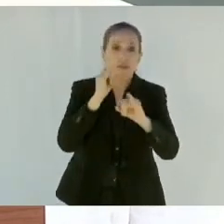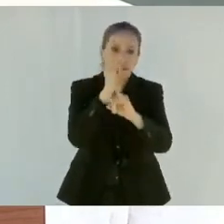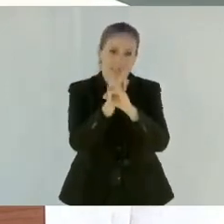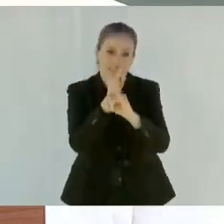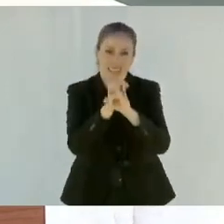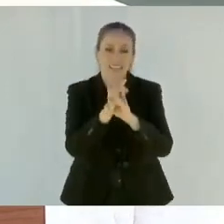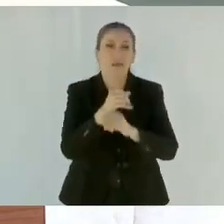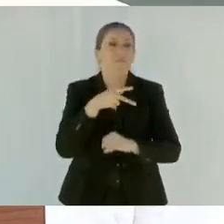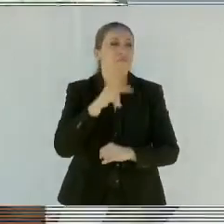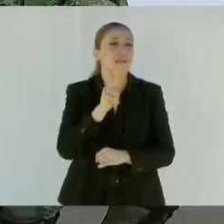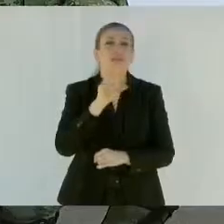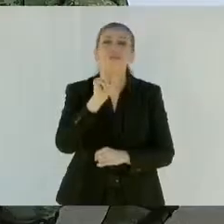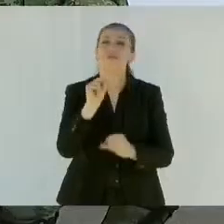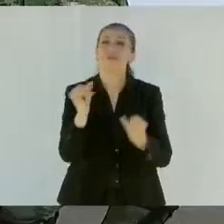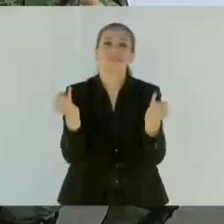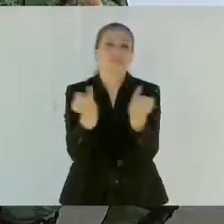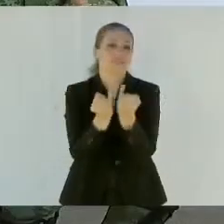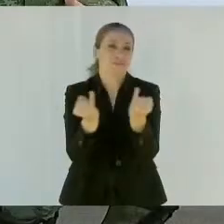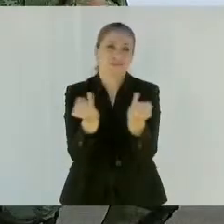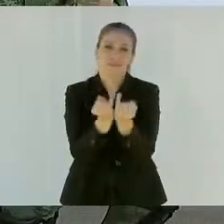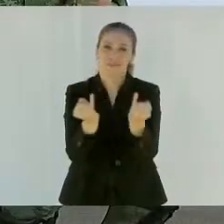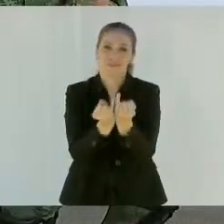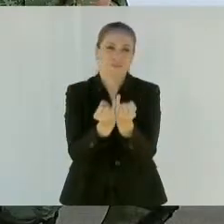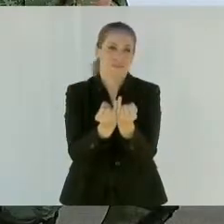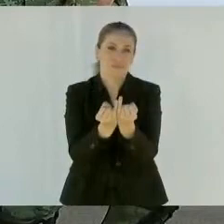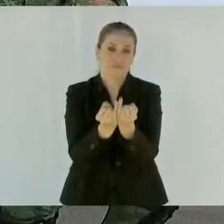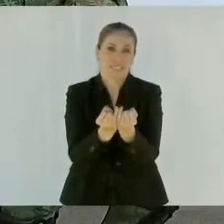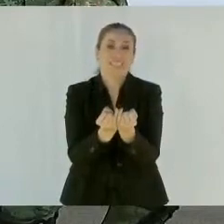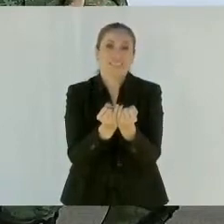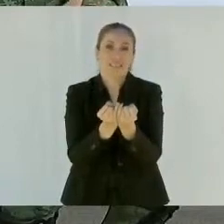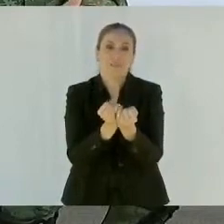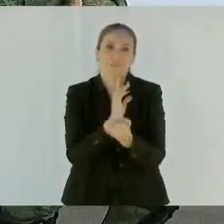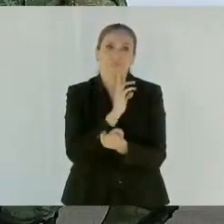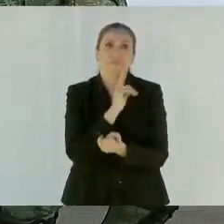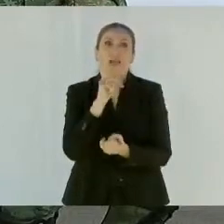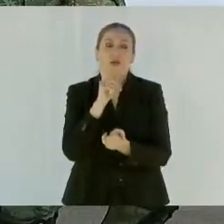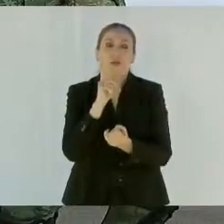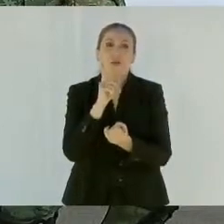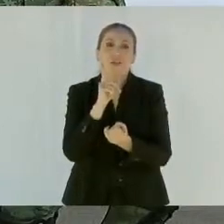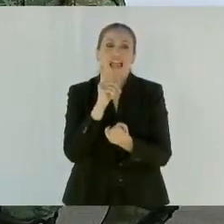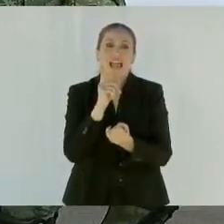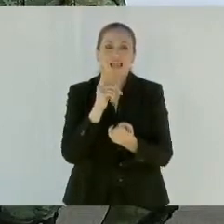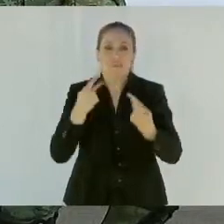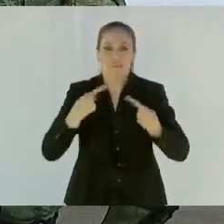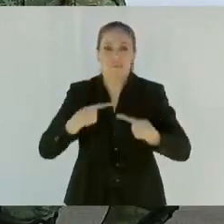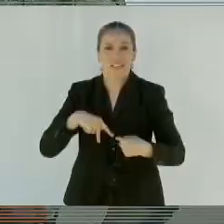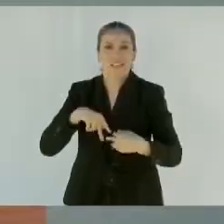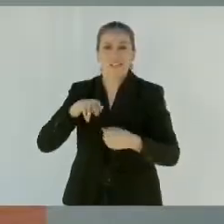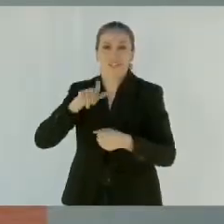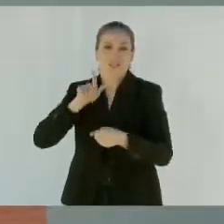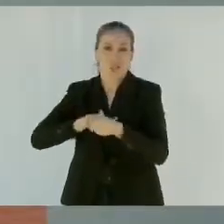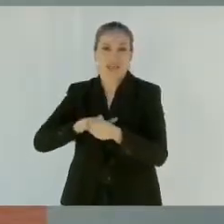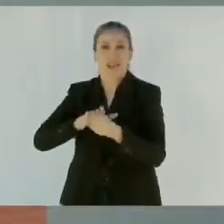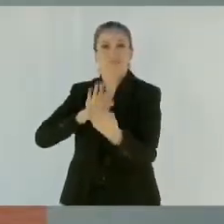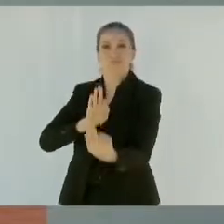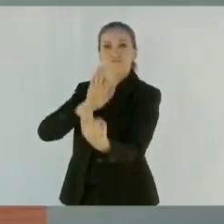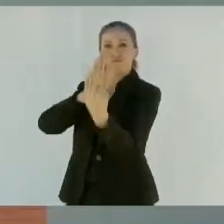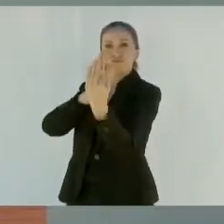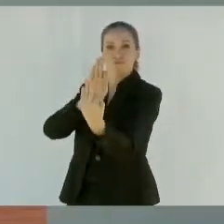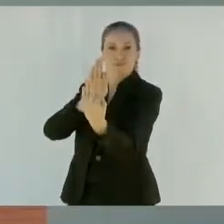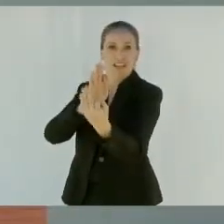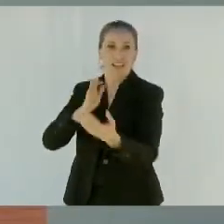lo mismo que la educación presencial. Entonces, para que